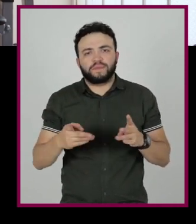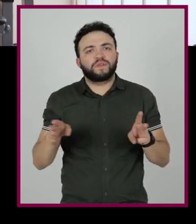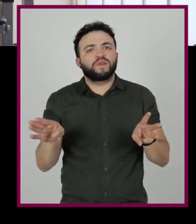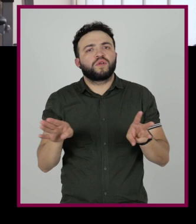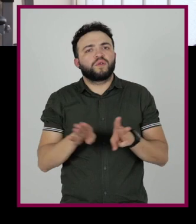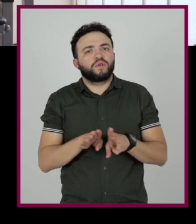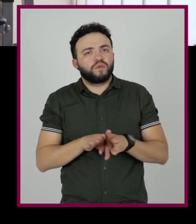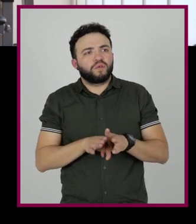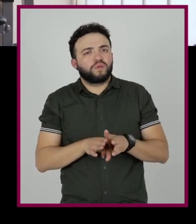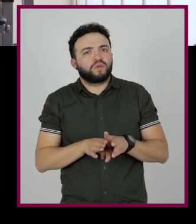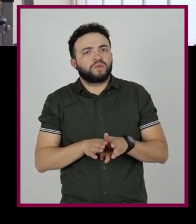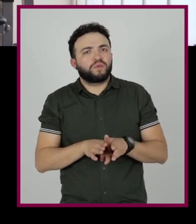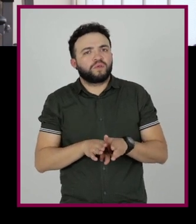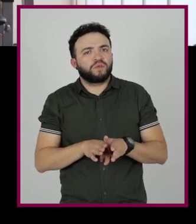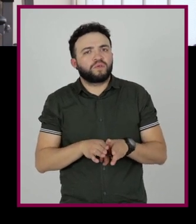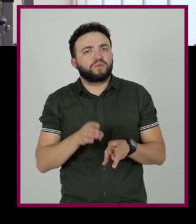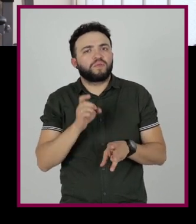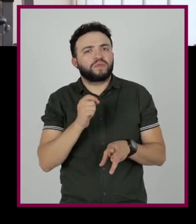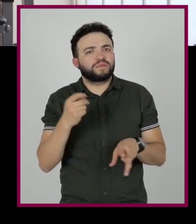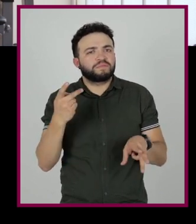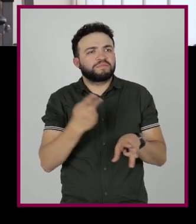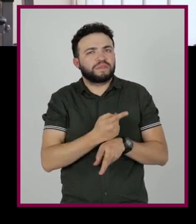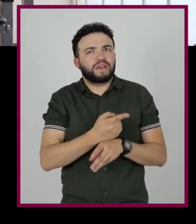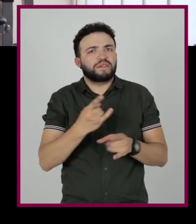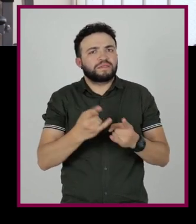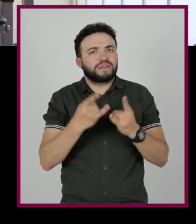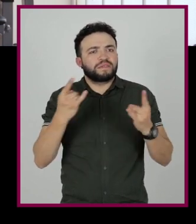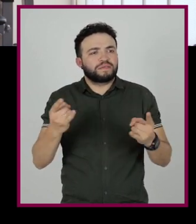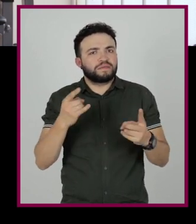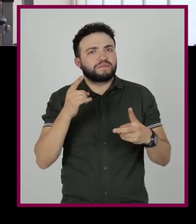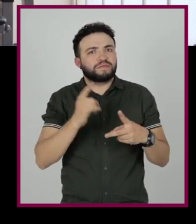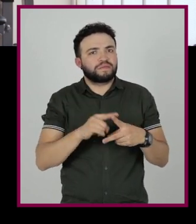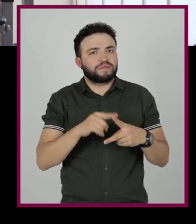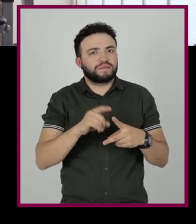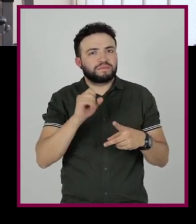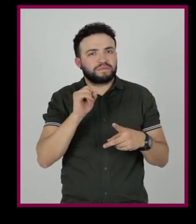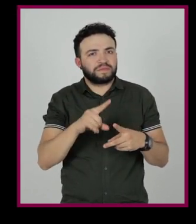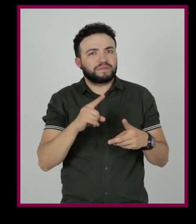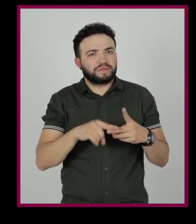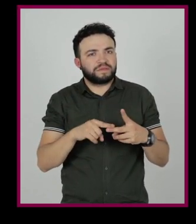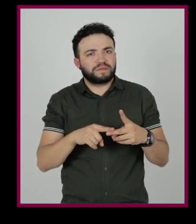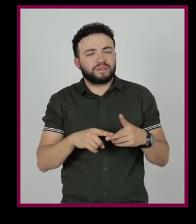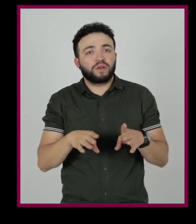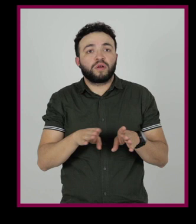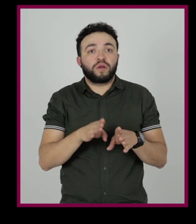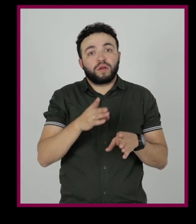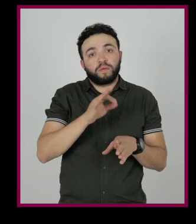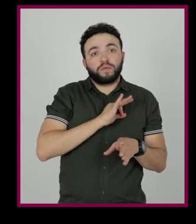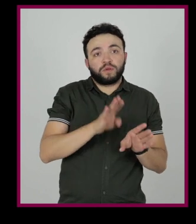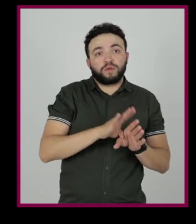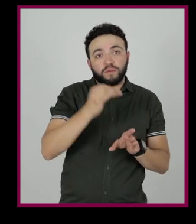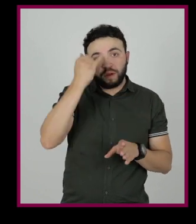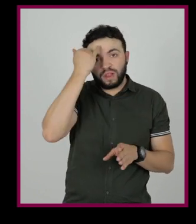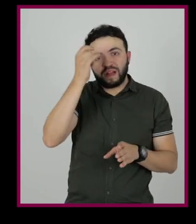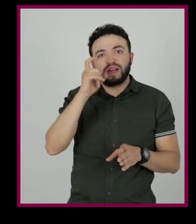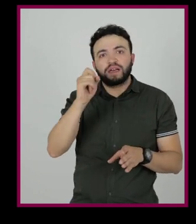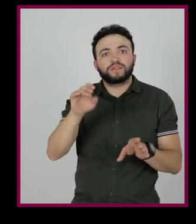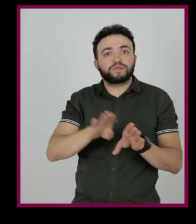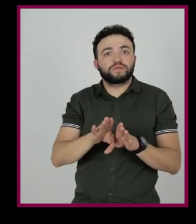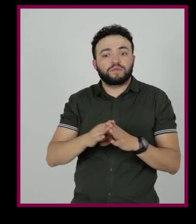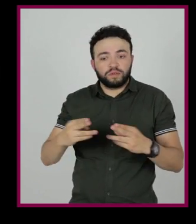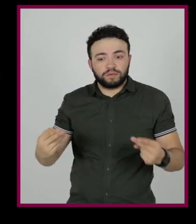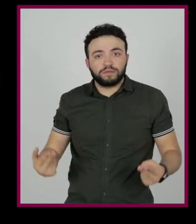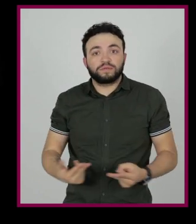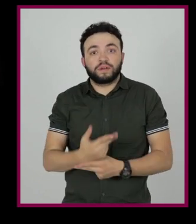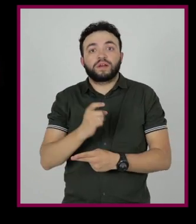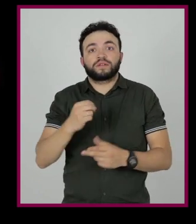tipo ¿cómo ha influido la teoría en la historia de la humanidad? Podríamos decir que ha servido para tener una idea de cuál es el origen de la